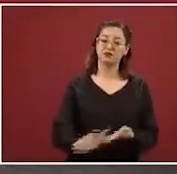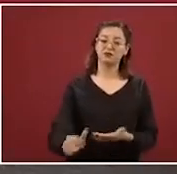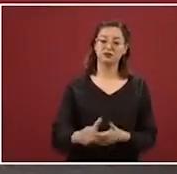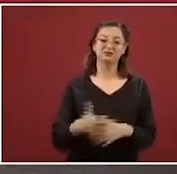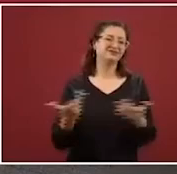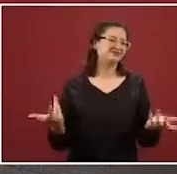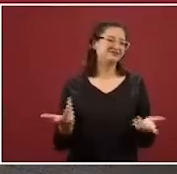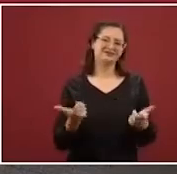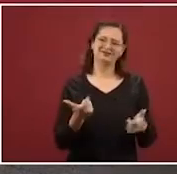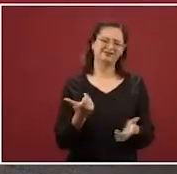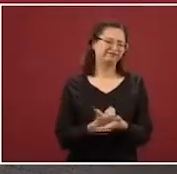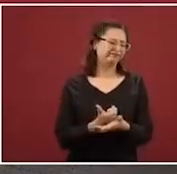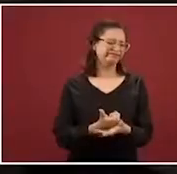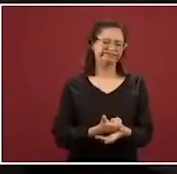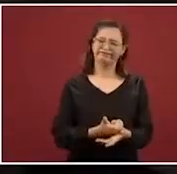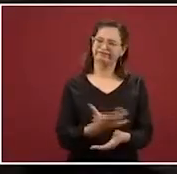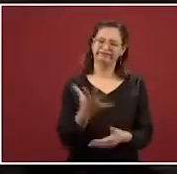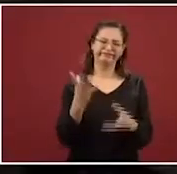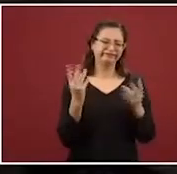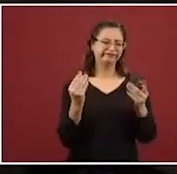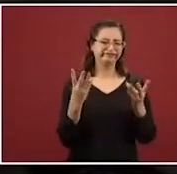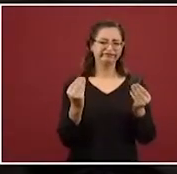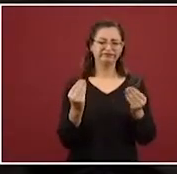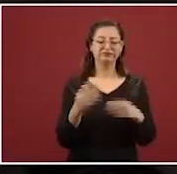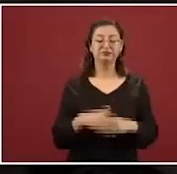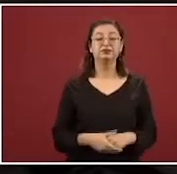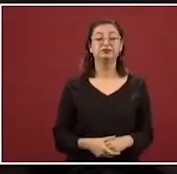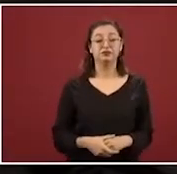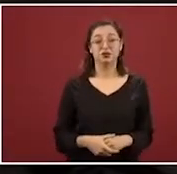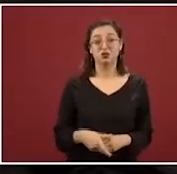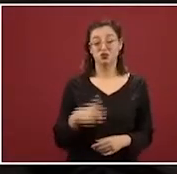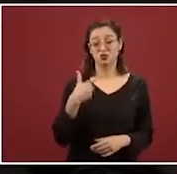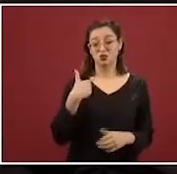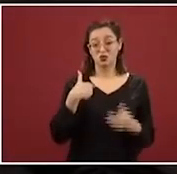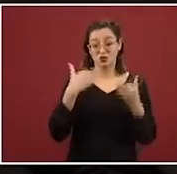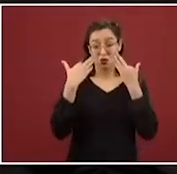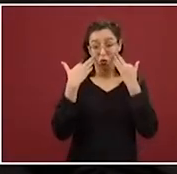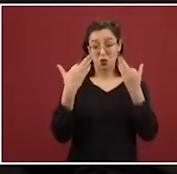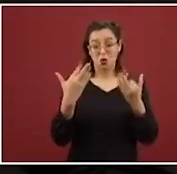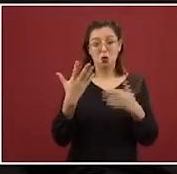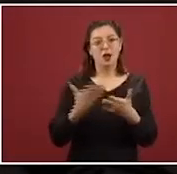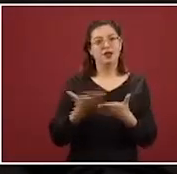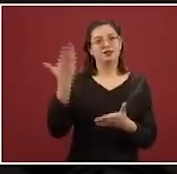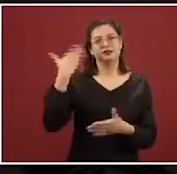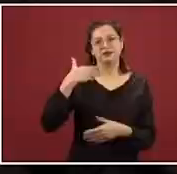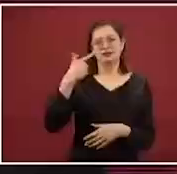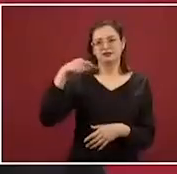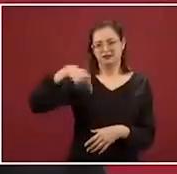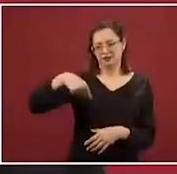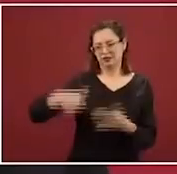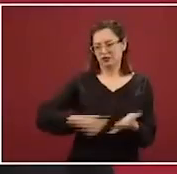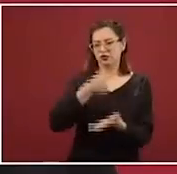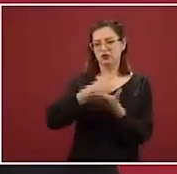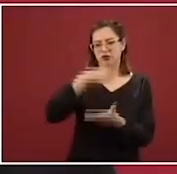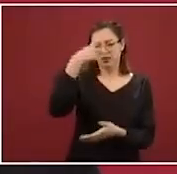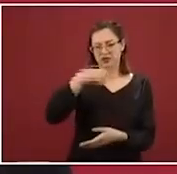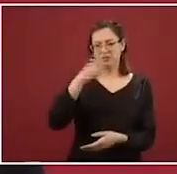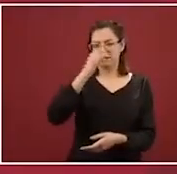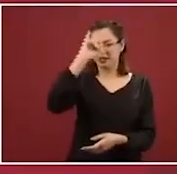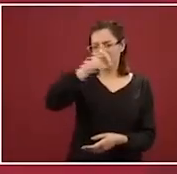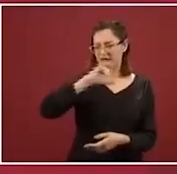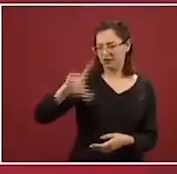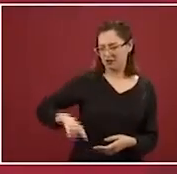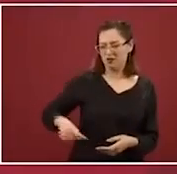son obras carísimas. A mí me tocó como jefe de gobierno hacer el hospital